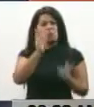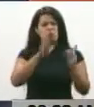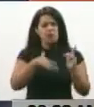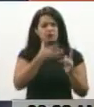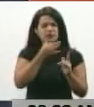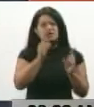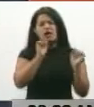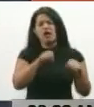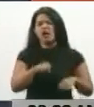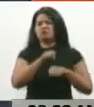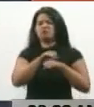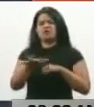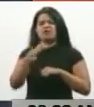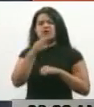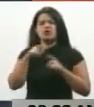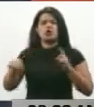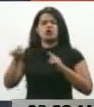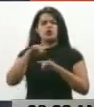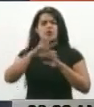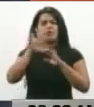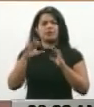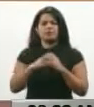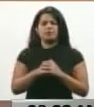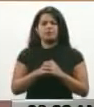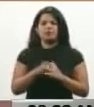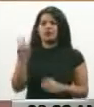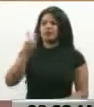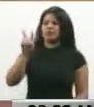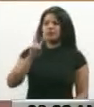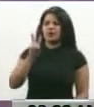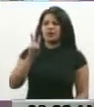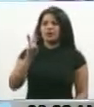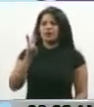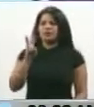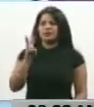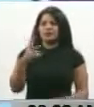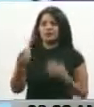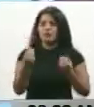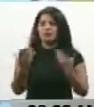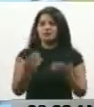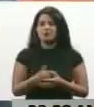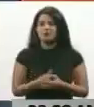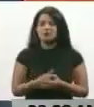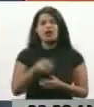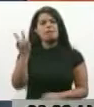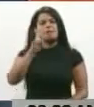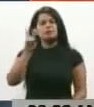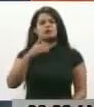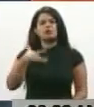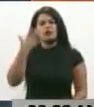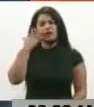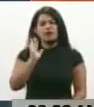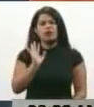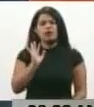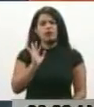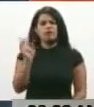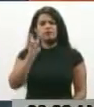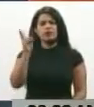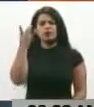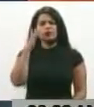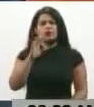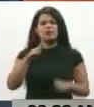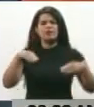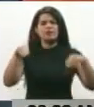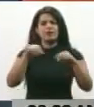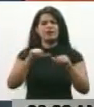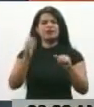delicado lo había aceptado también. ¿Y aquí en Venezuela, que quizás no tienen esa vinculación? Y en Venezuela yo creo que es una tierra